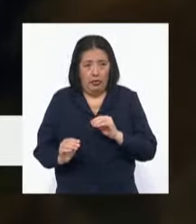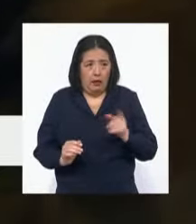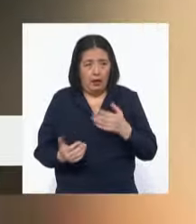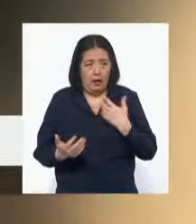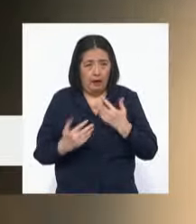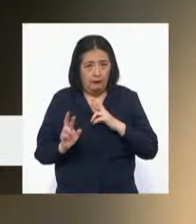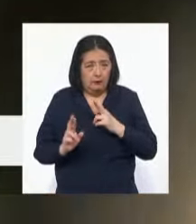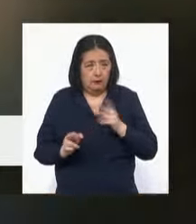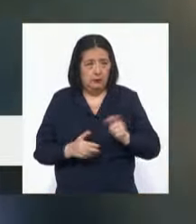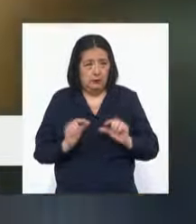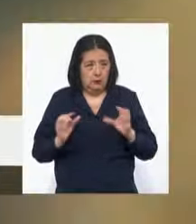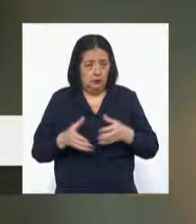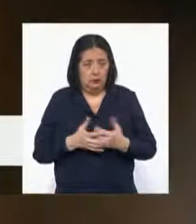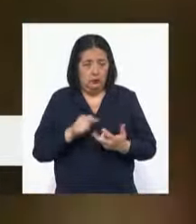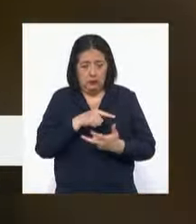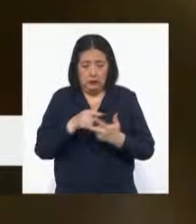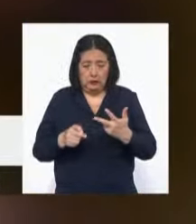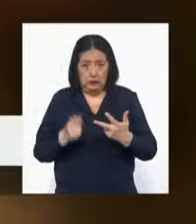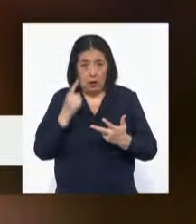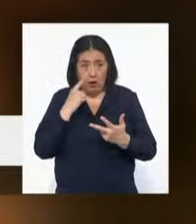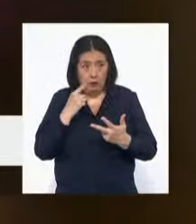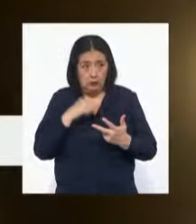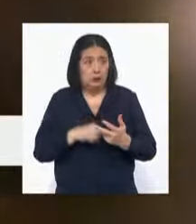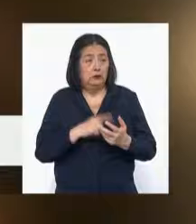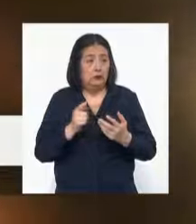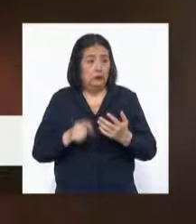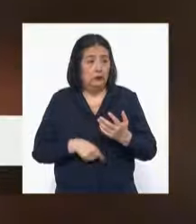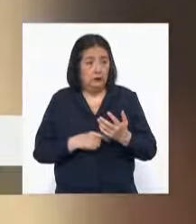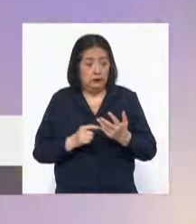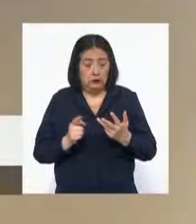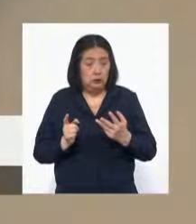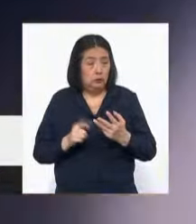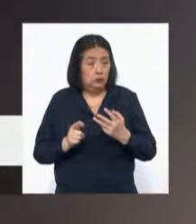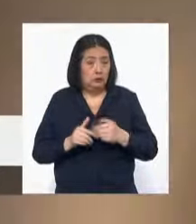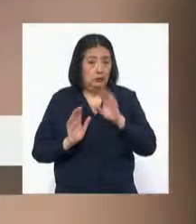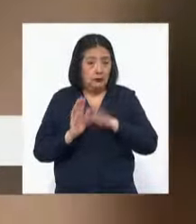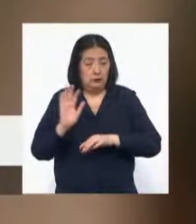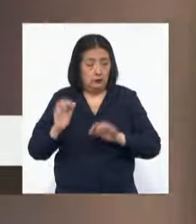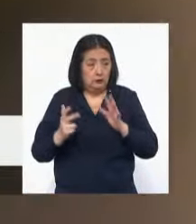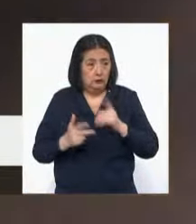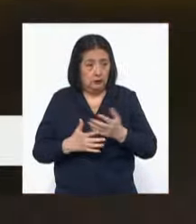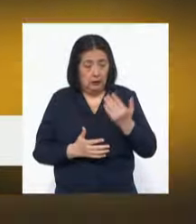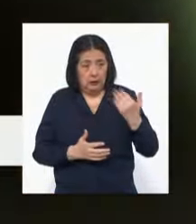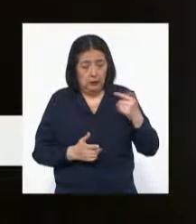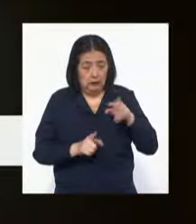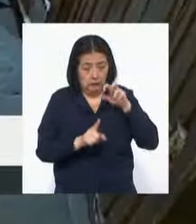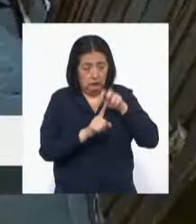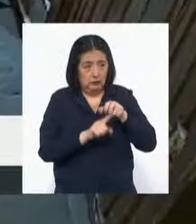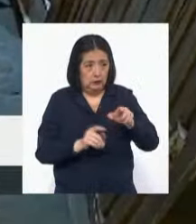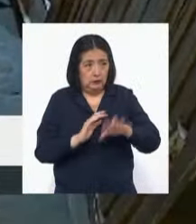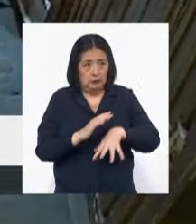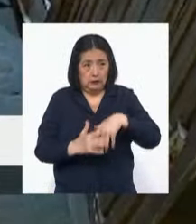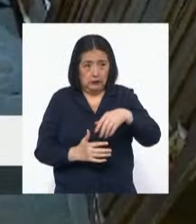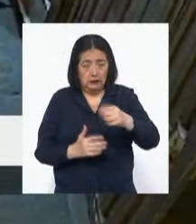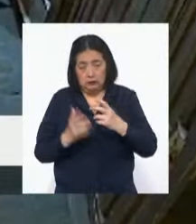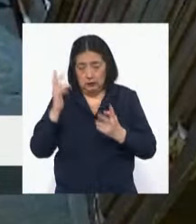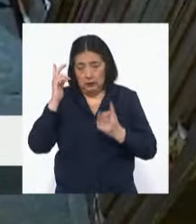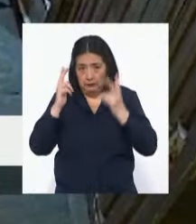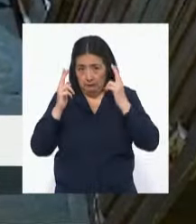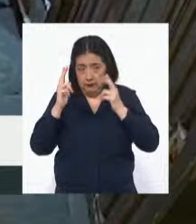esta banda, conformada por tres sujetos y una menor de edad, es la misma que minutos antes fue captada saliendo de la